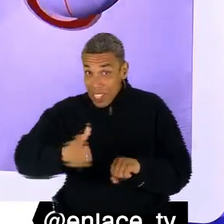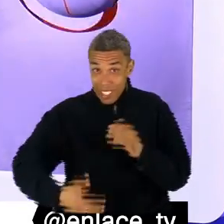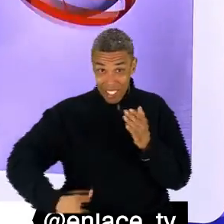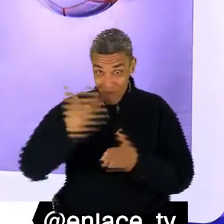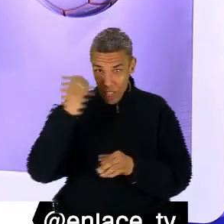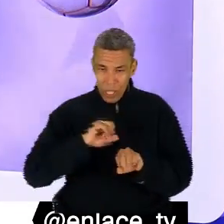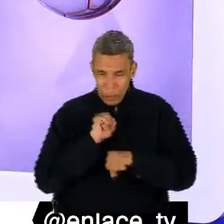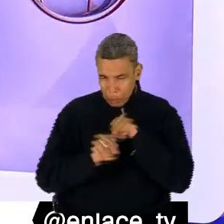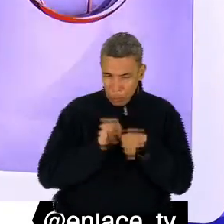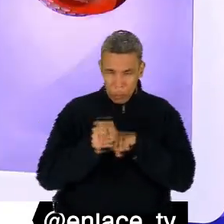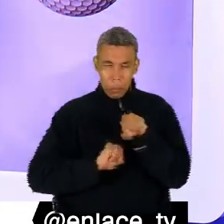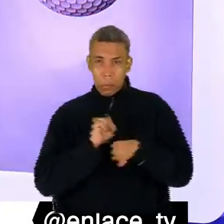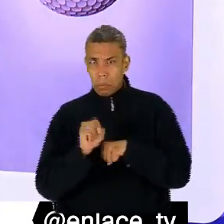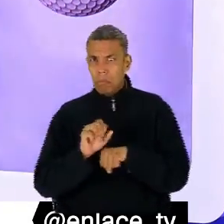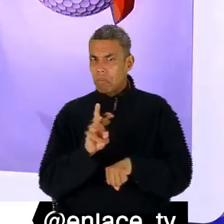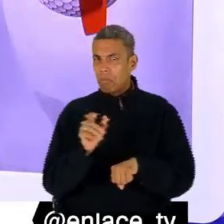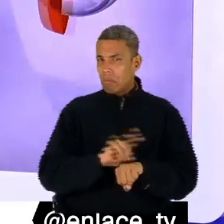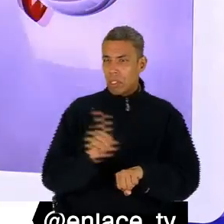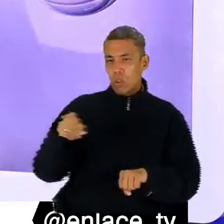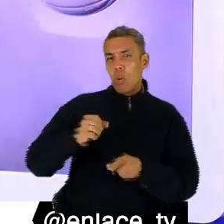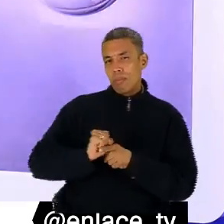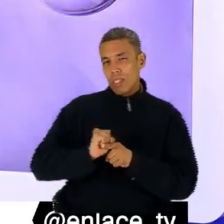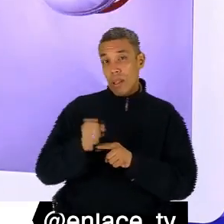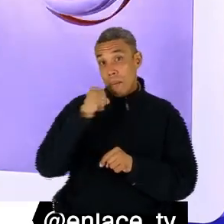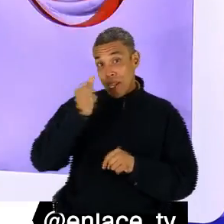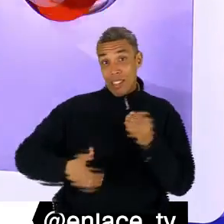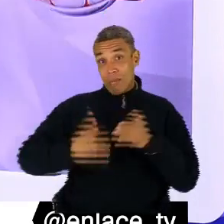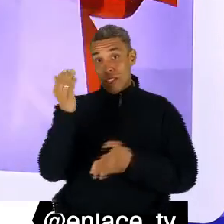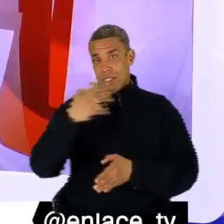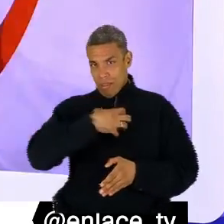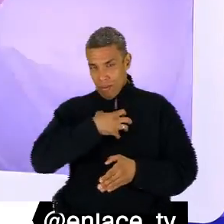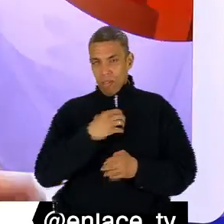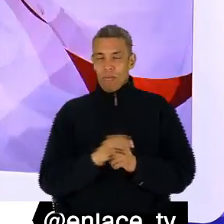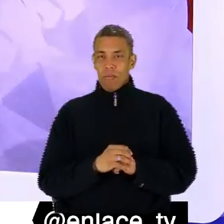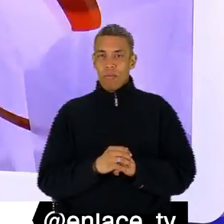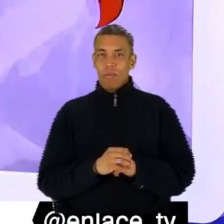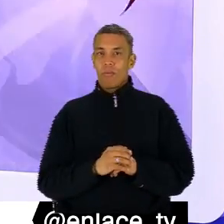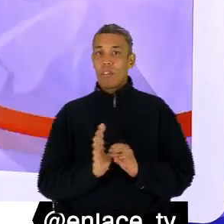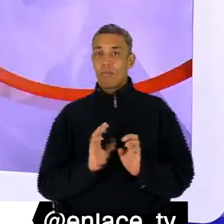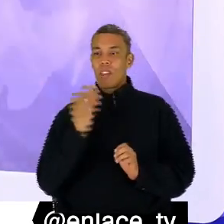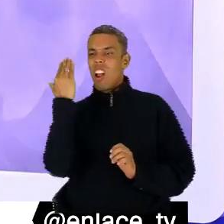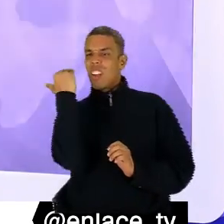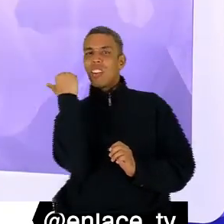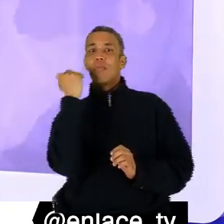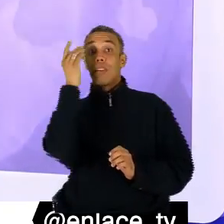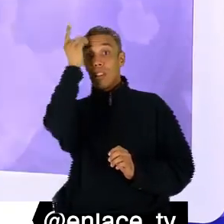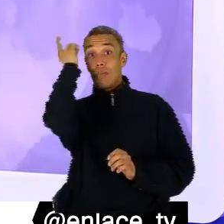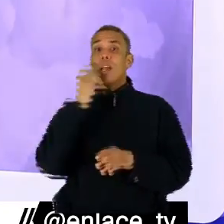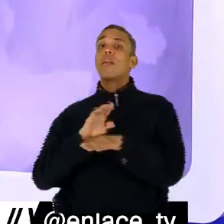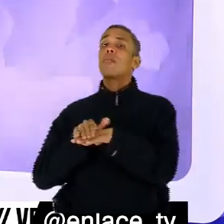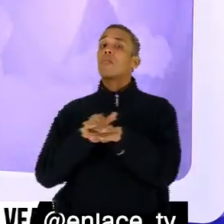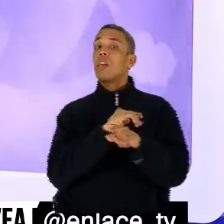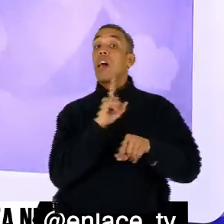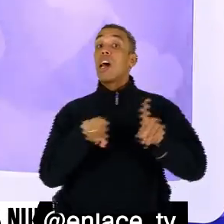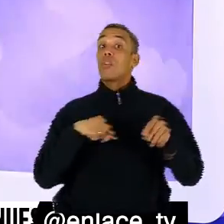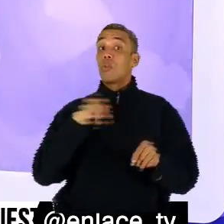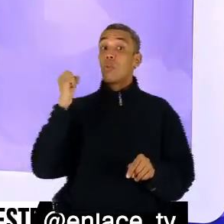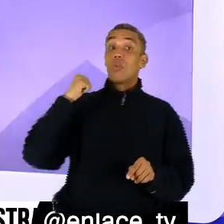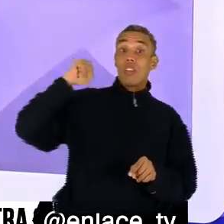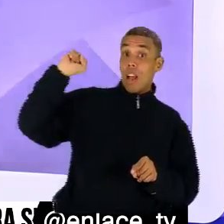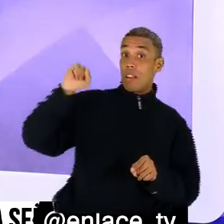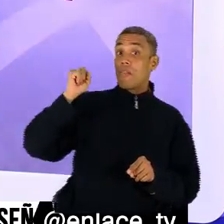que van durante estos días. Y bueno, esperar ahora con los incentivos que en el día de ayer por parte de la administración municipal se dieron a conocer,